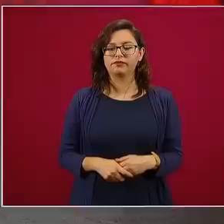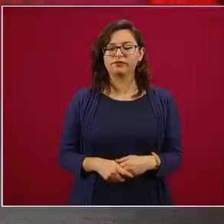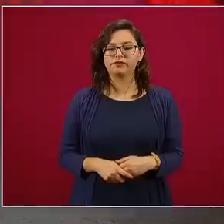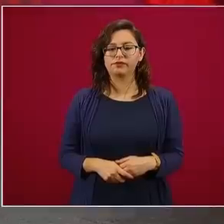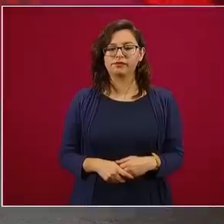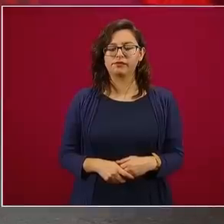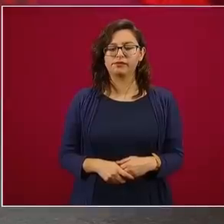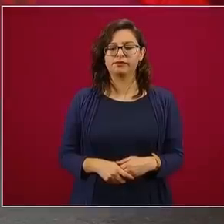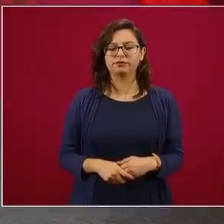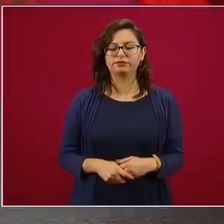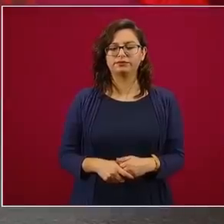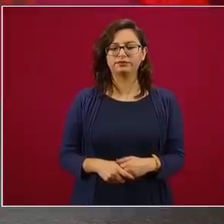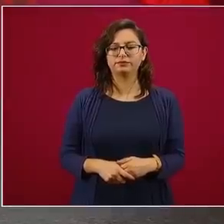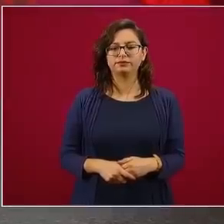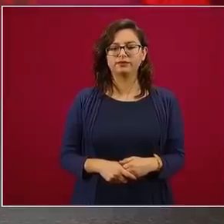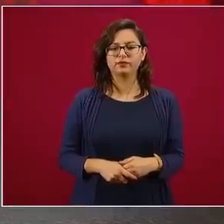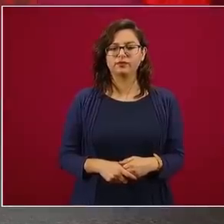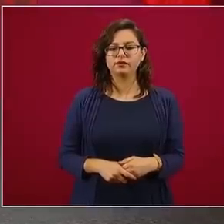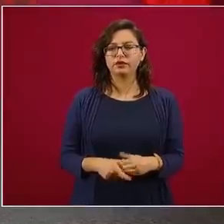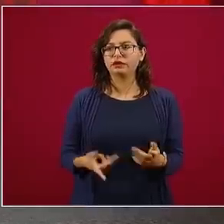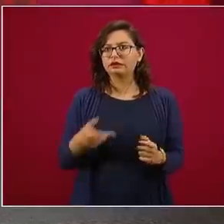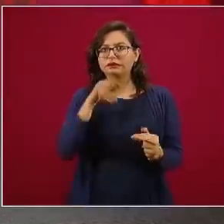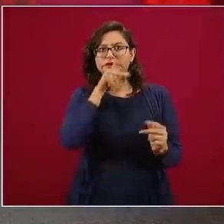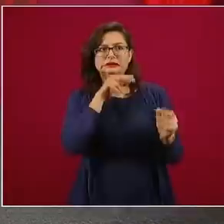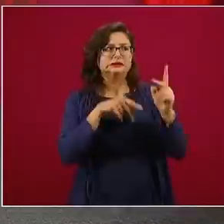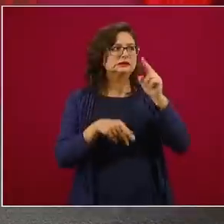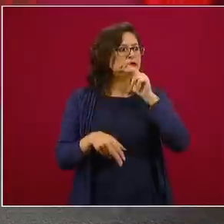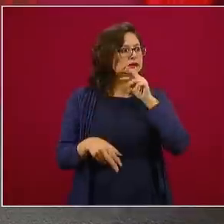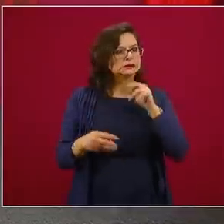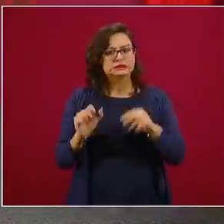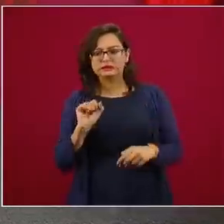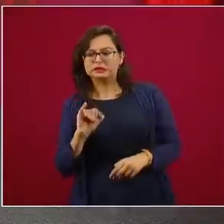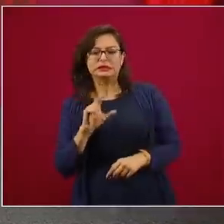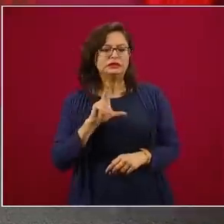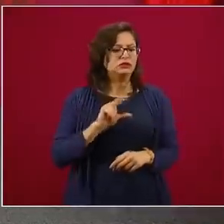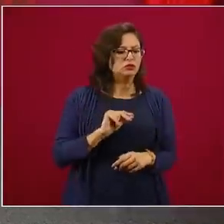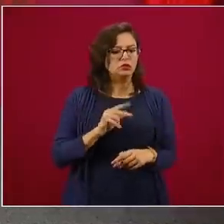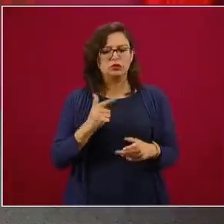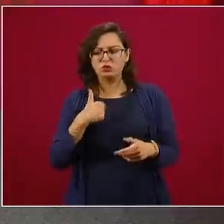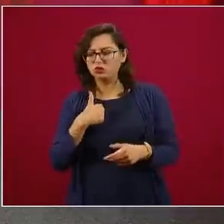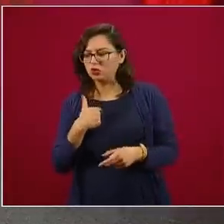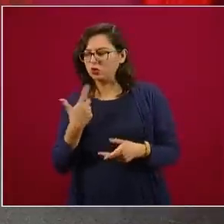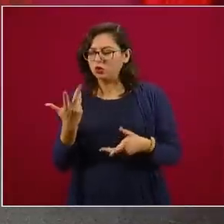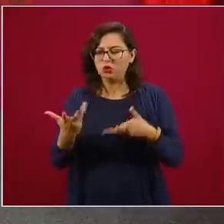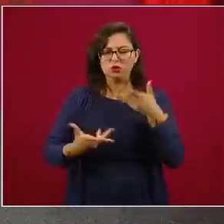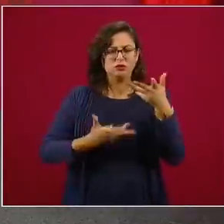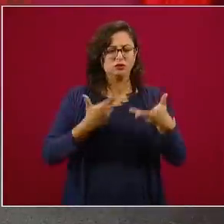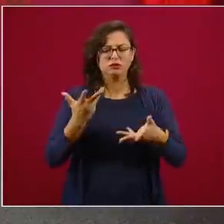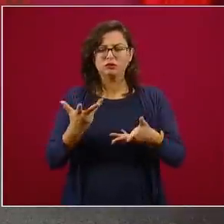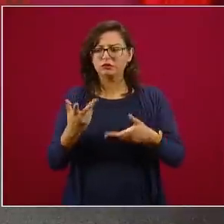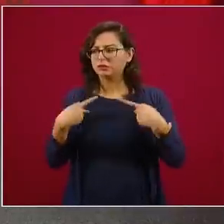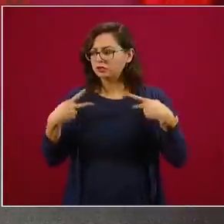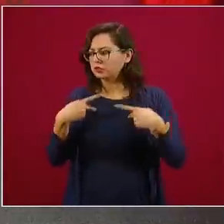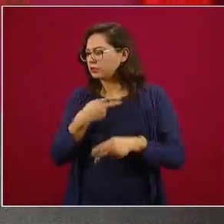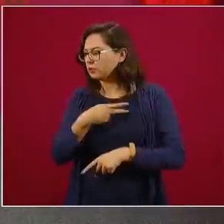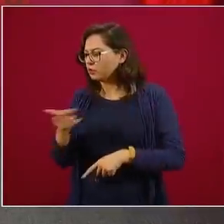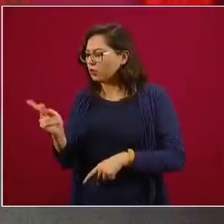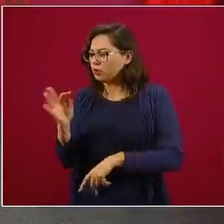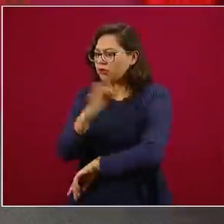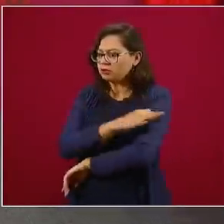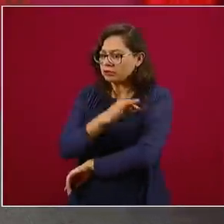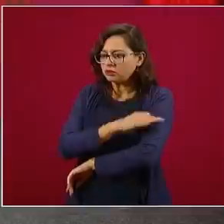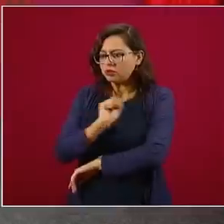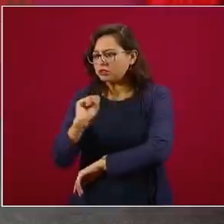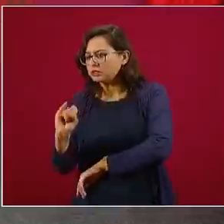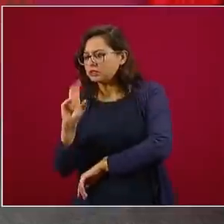Y no debe haber preocupación por la gente pobre. Tiene